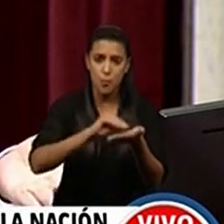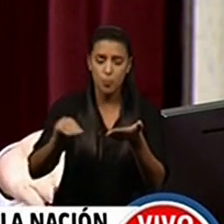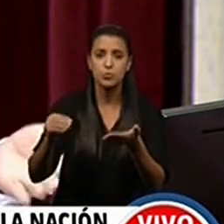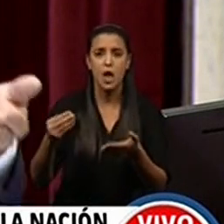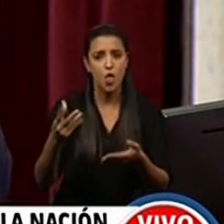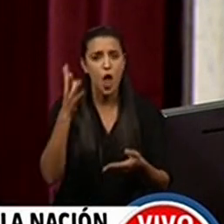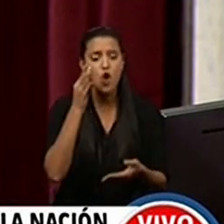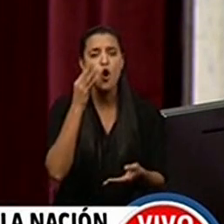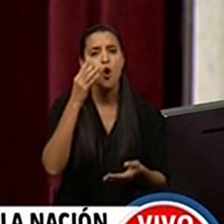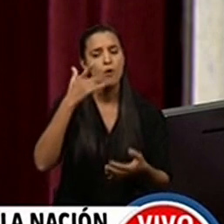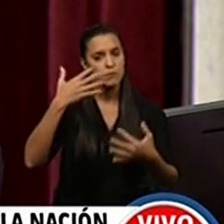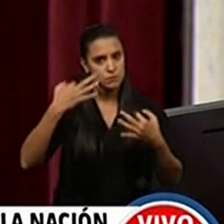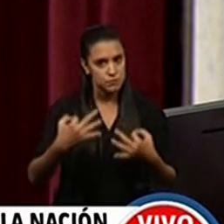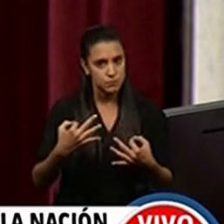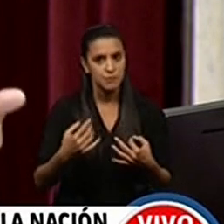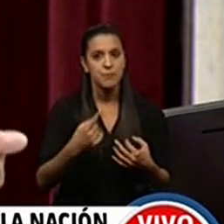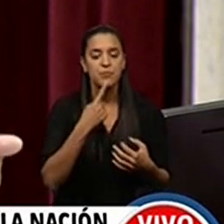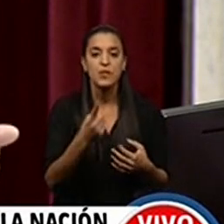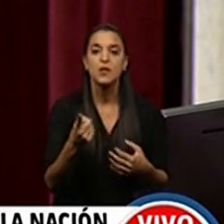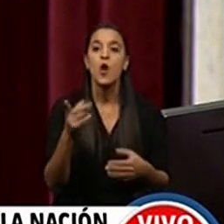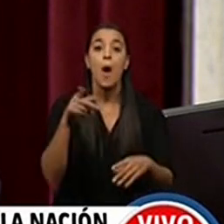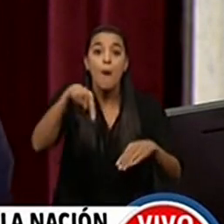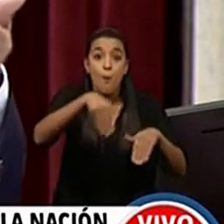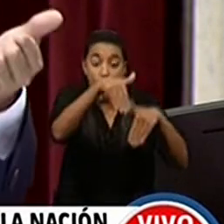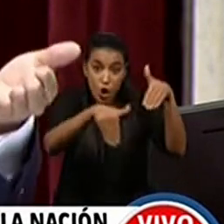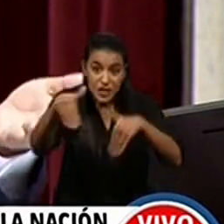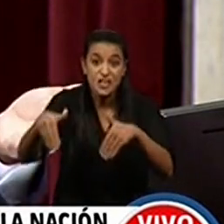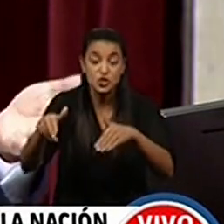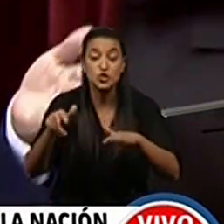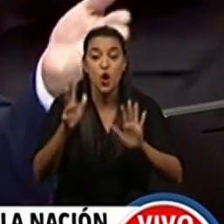muy serio, hicimos la excepción en el medio de la votación.